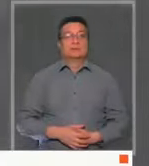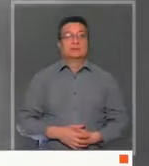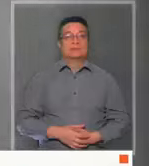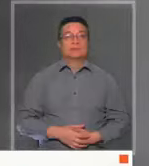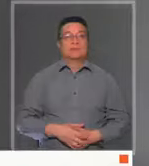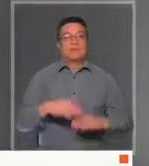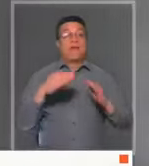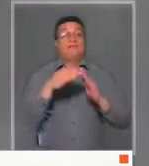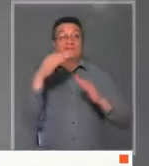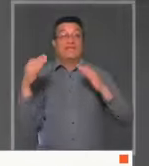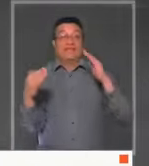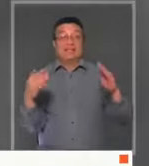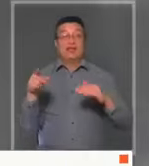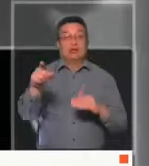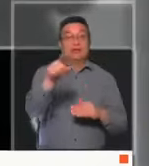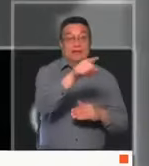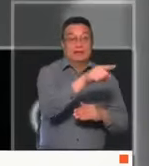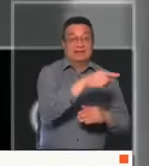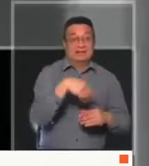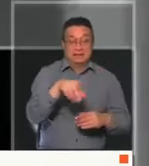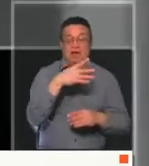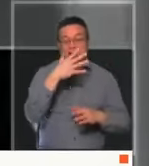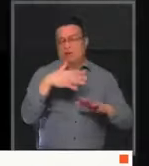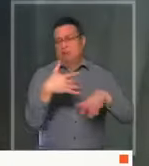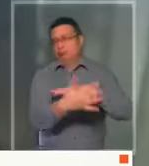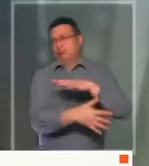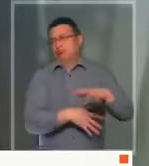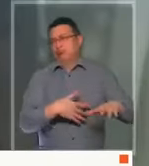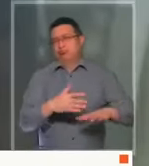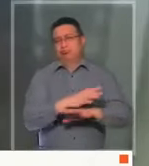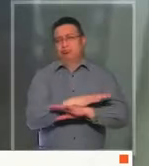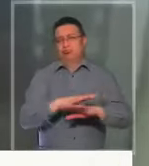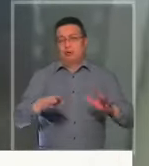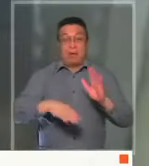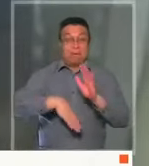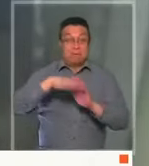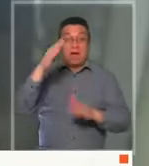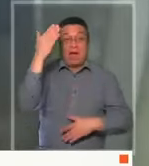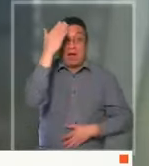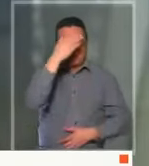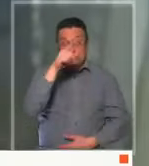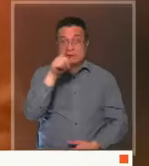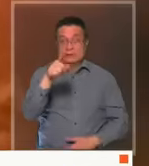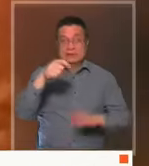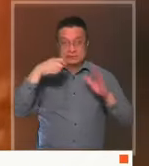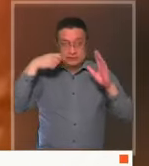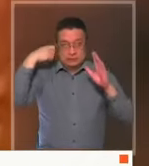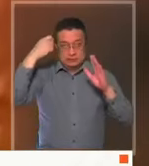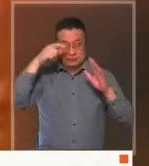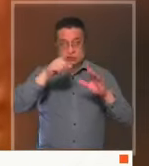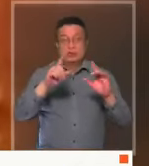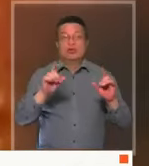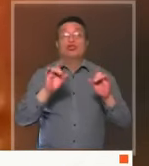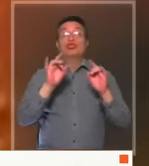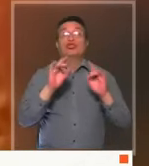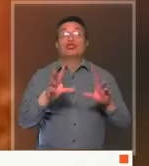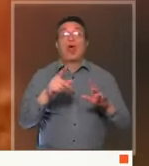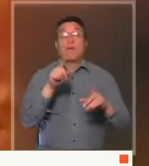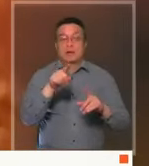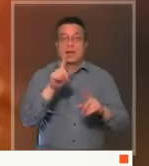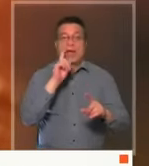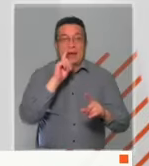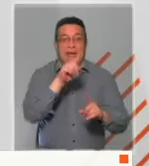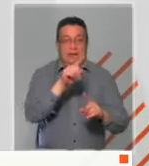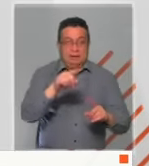Según los vecinos de este barrio, está descontrolado. Lo que más preocupa son estas imágenes, porque ya no solo se trata de la presencia de